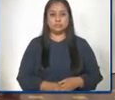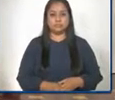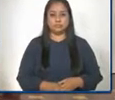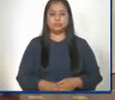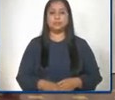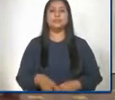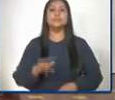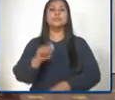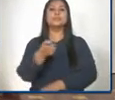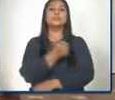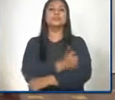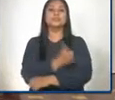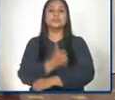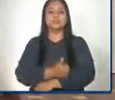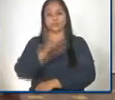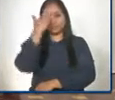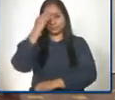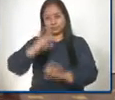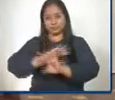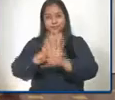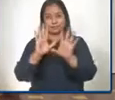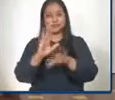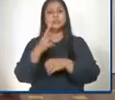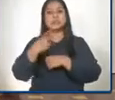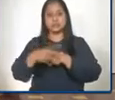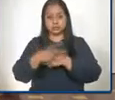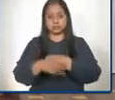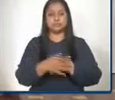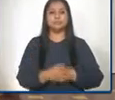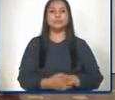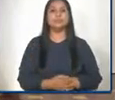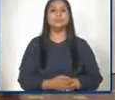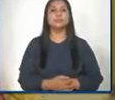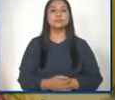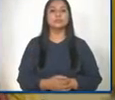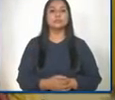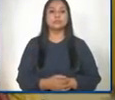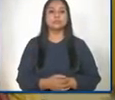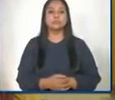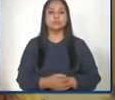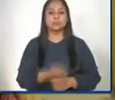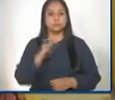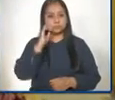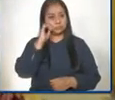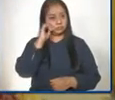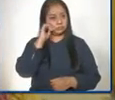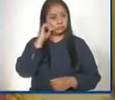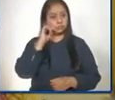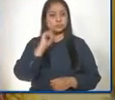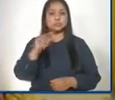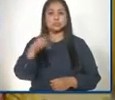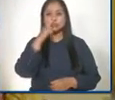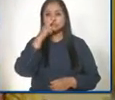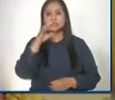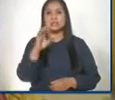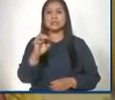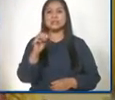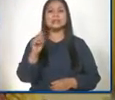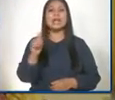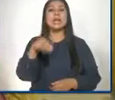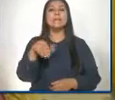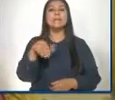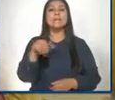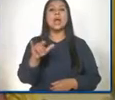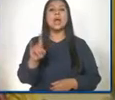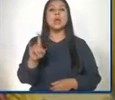Canciller, autoridades, buenos días, buenas tardes. Este día en Tamaulipas, en México, un accidente